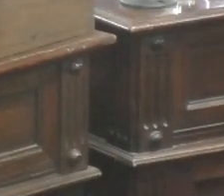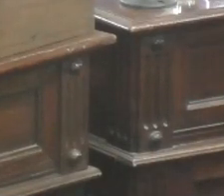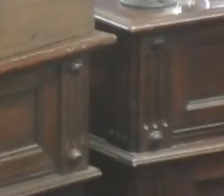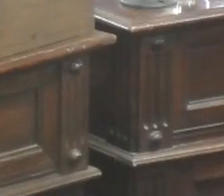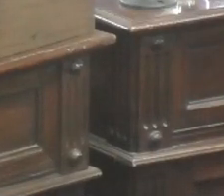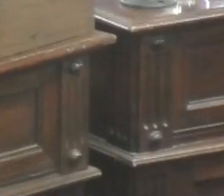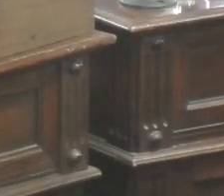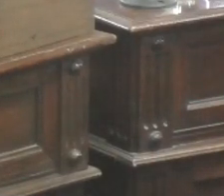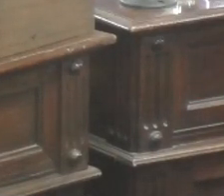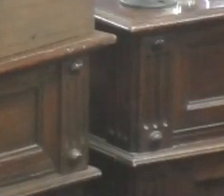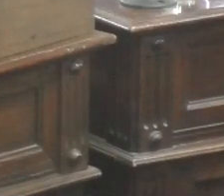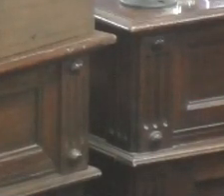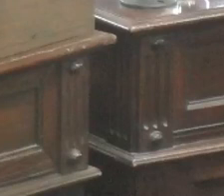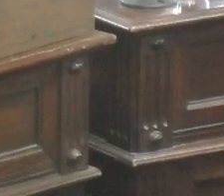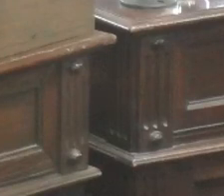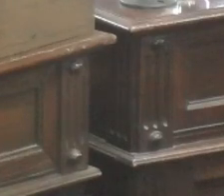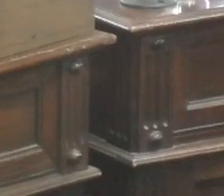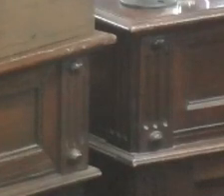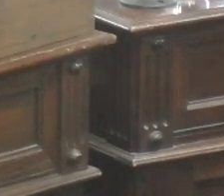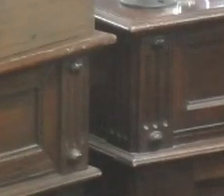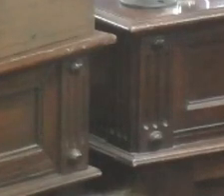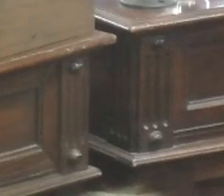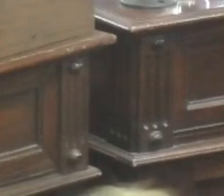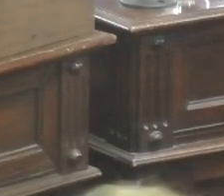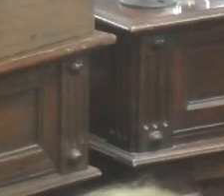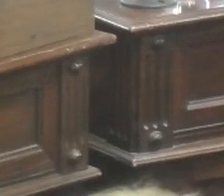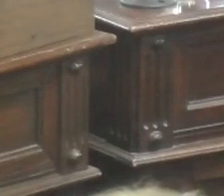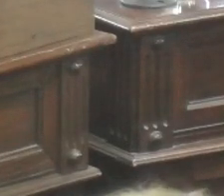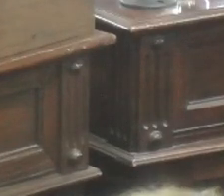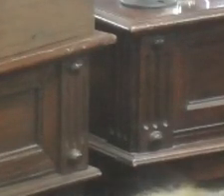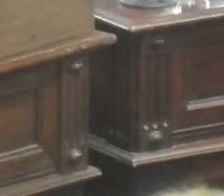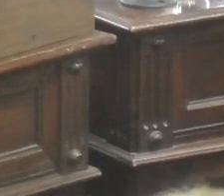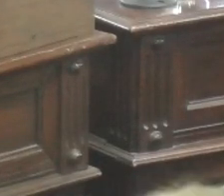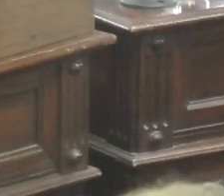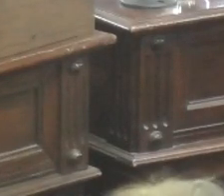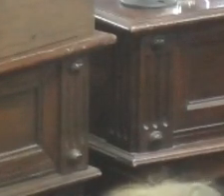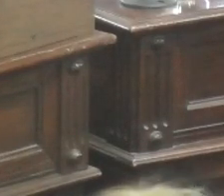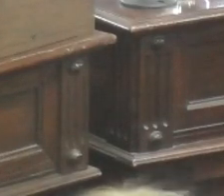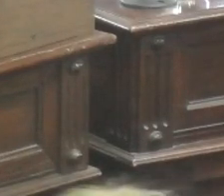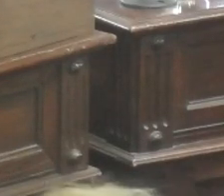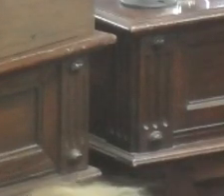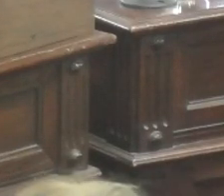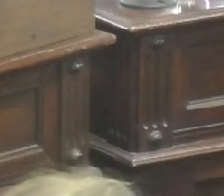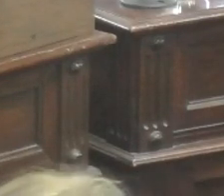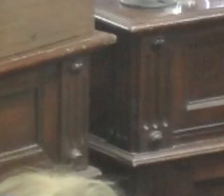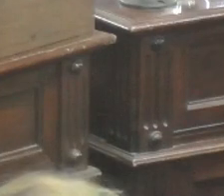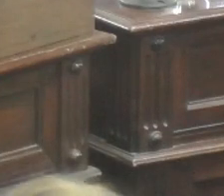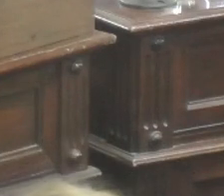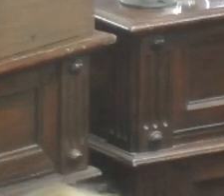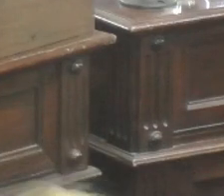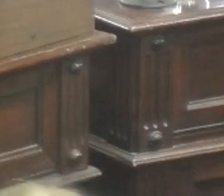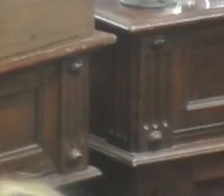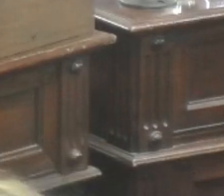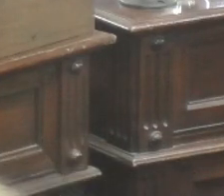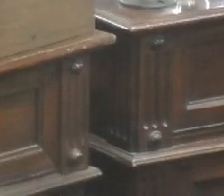incorrecto y que pueda sonar autoreferencial creo que todos aquellos y